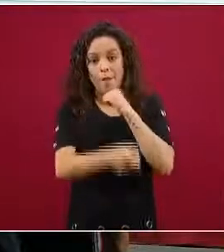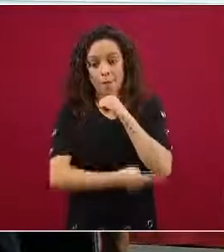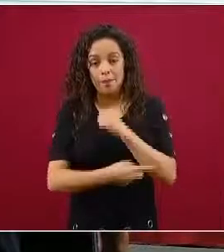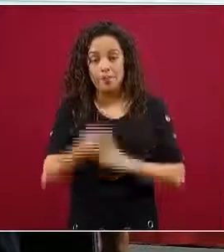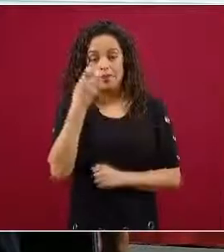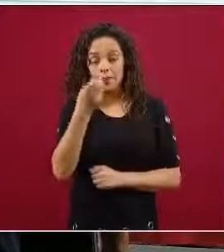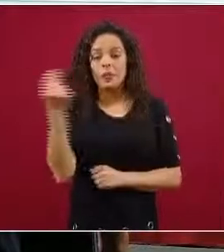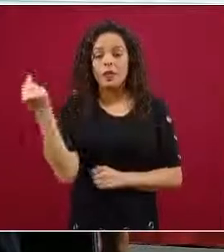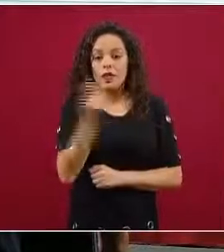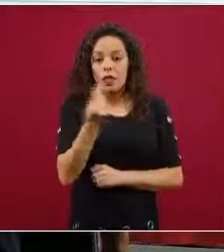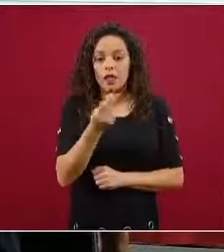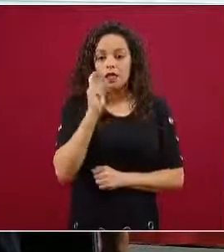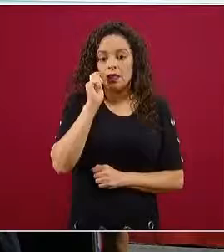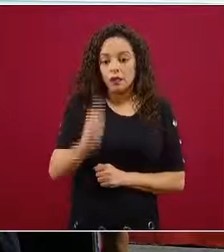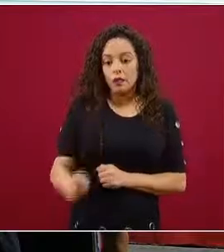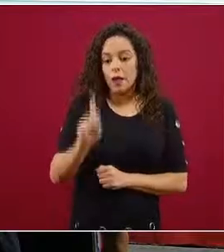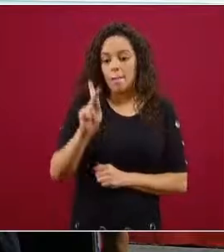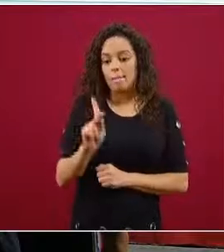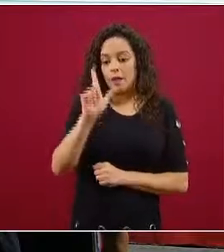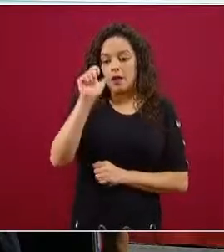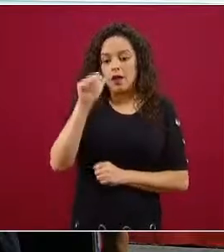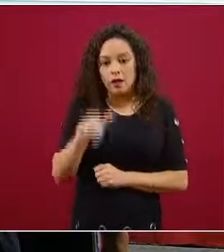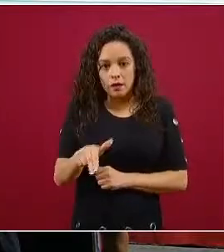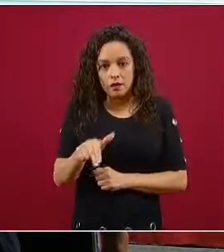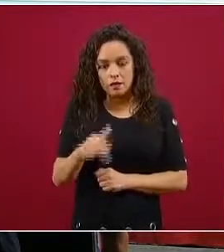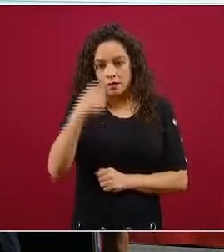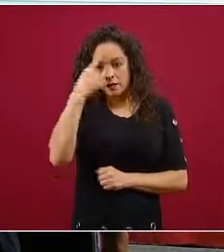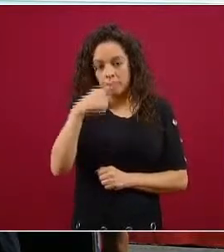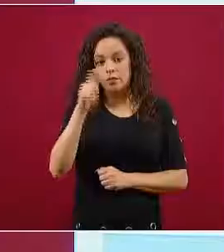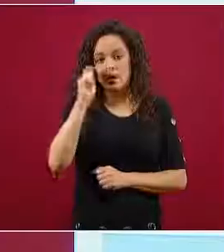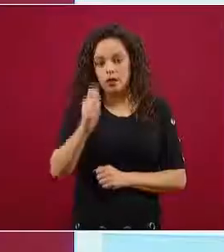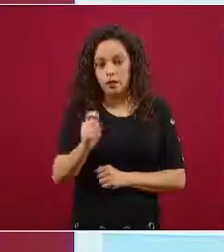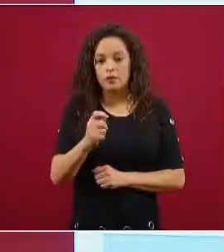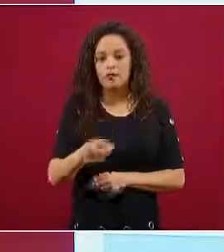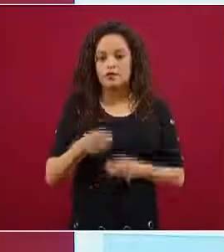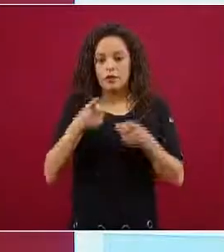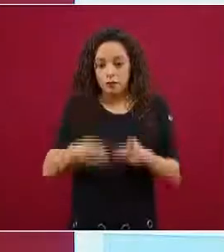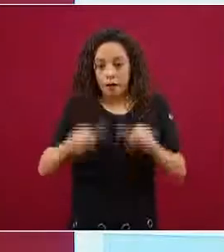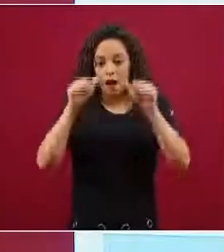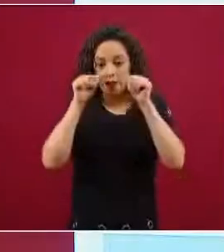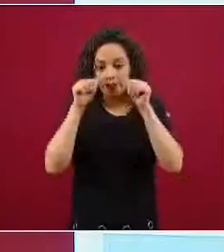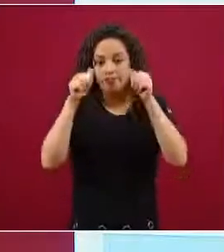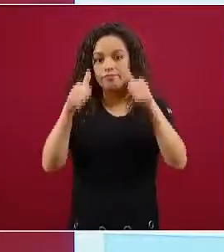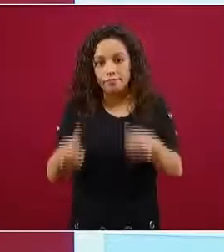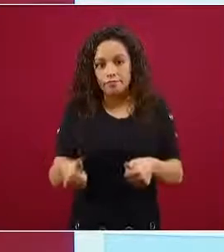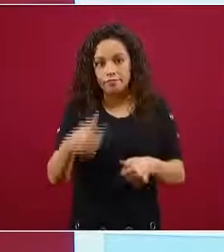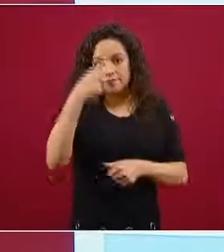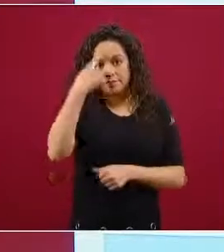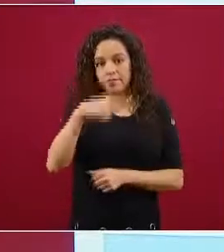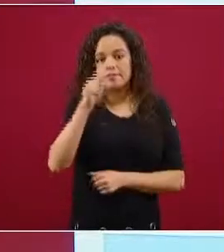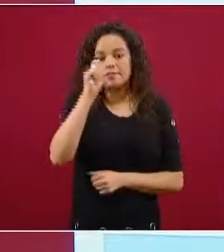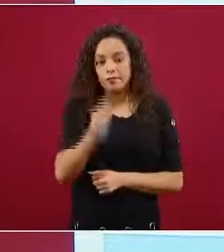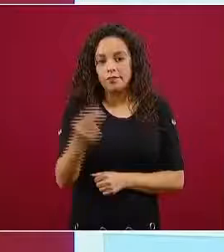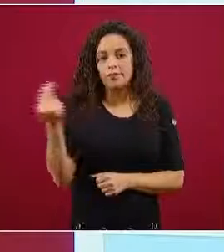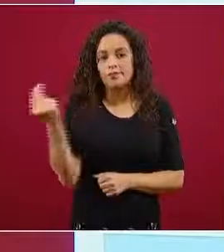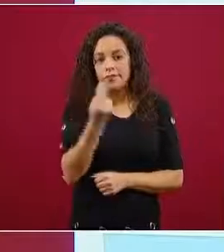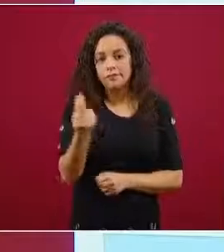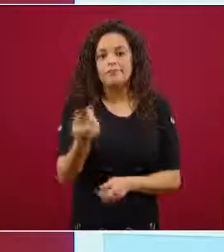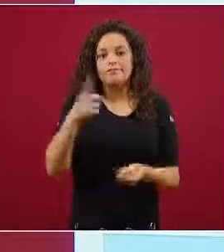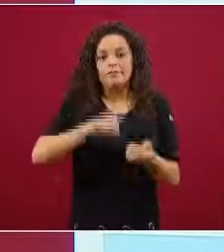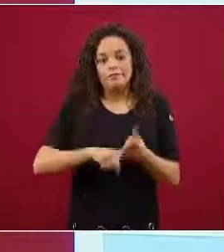lo que los servicios tendrían que estar haciendo para responder a estas necesidades de salud sexual y reproductiva,